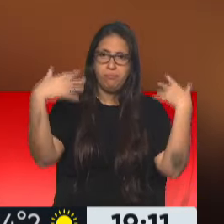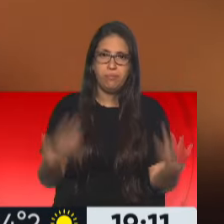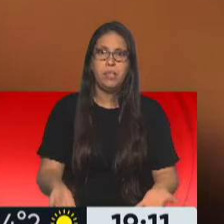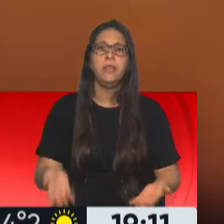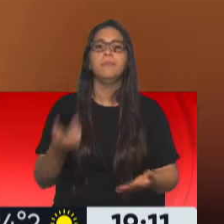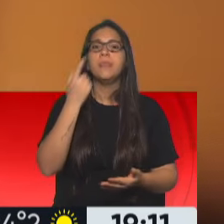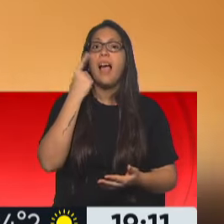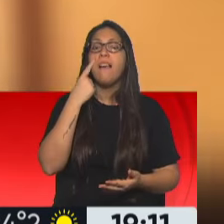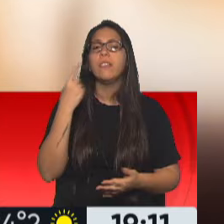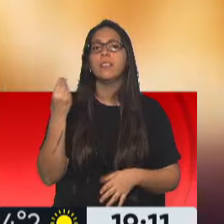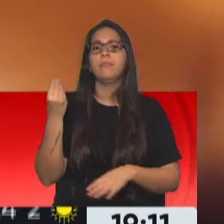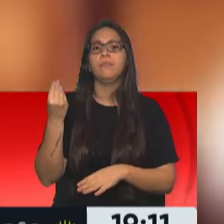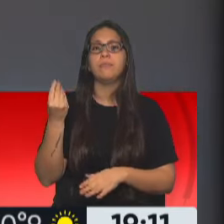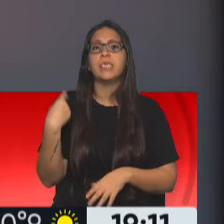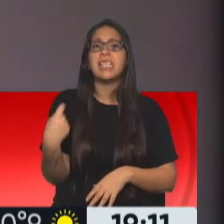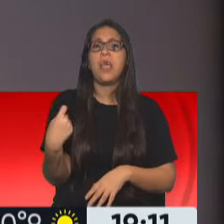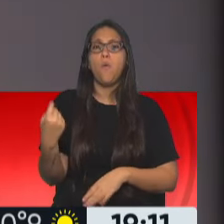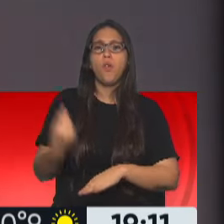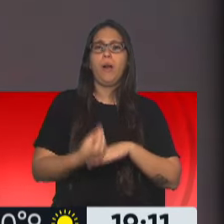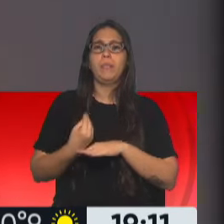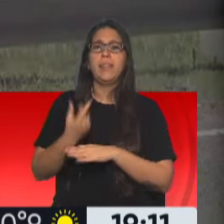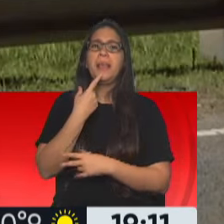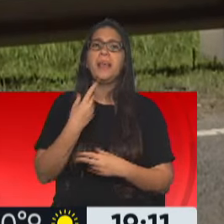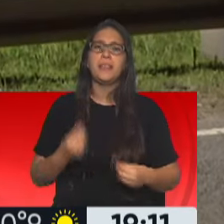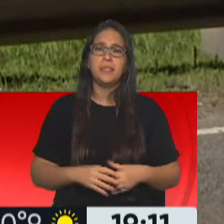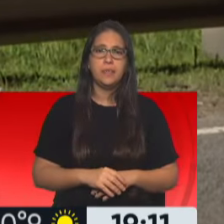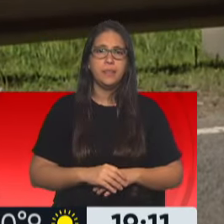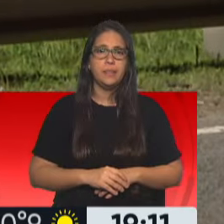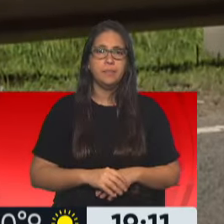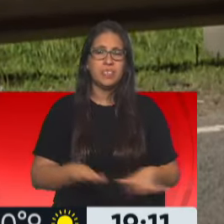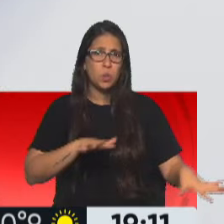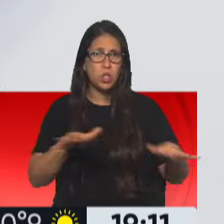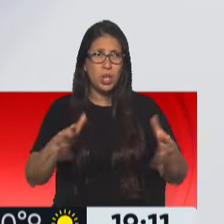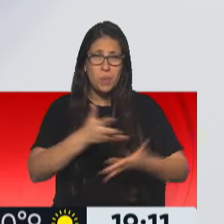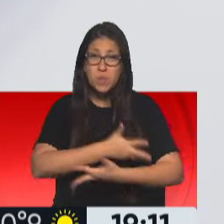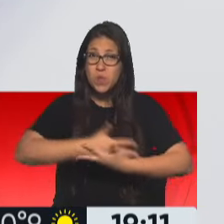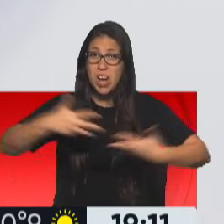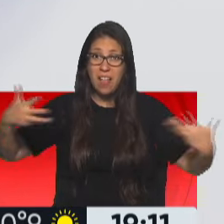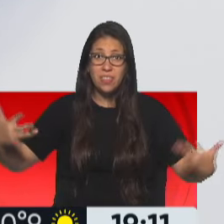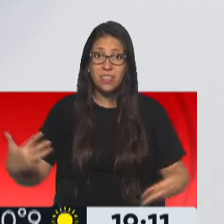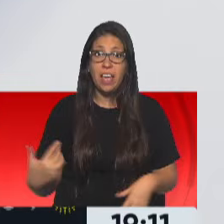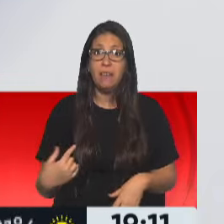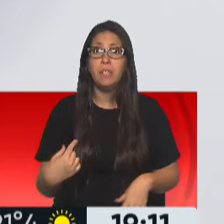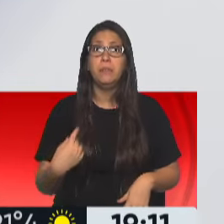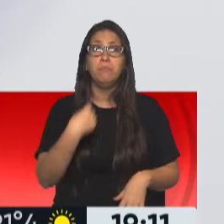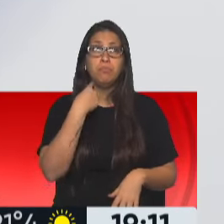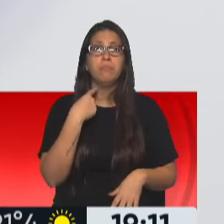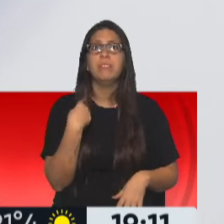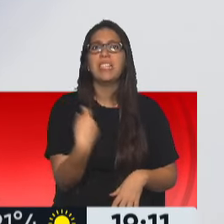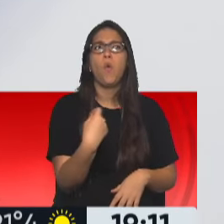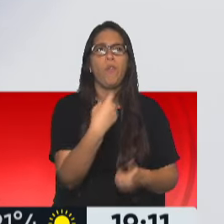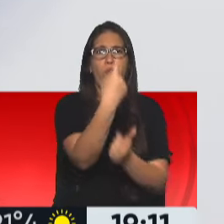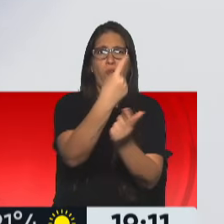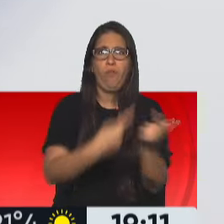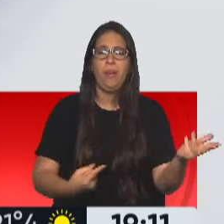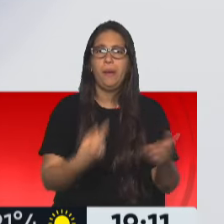los representantes de las aseguradoras, a ver qué decían. Es un siniestro enorme que va a afectar diferentes tipos de cobertura. Por un lado